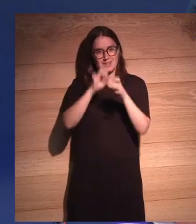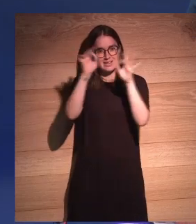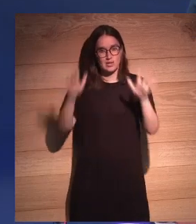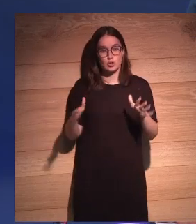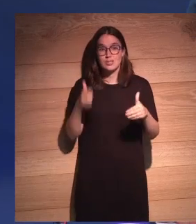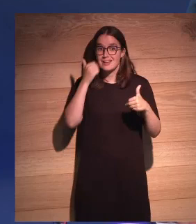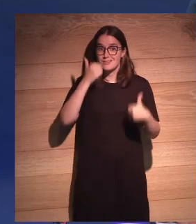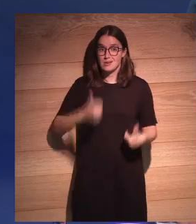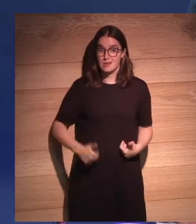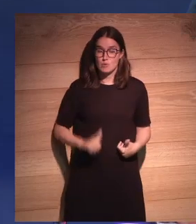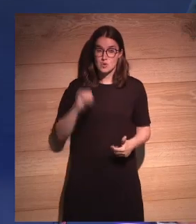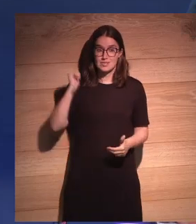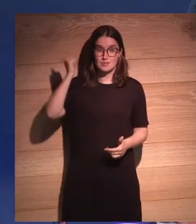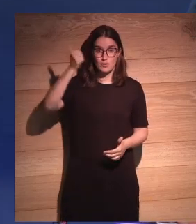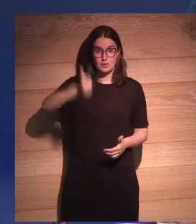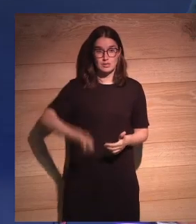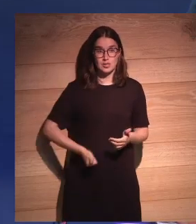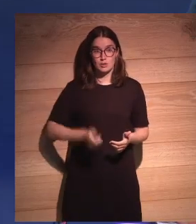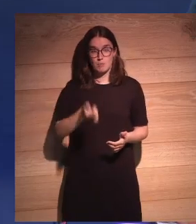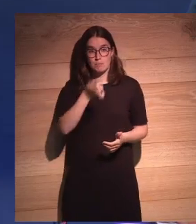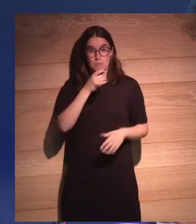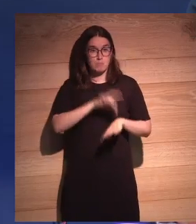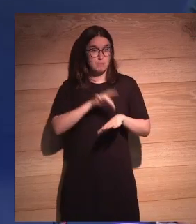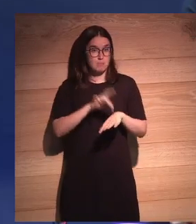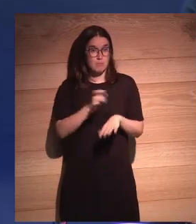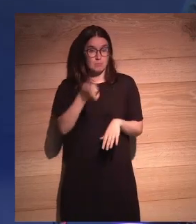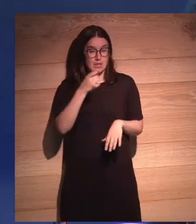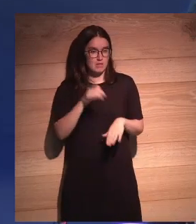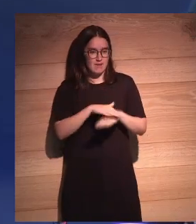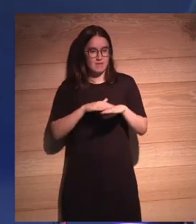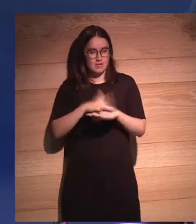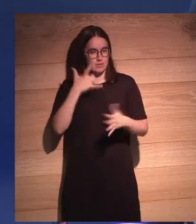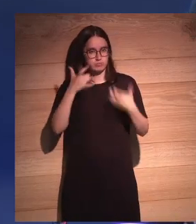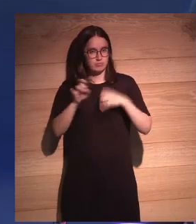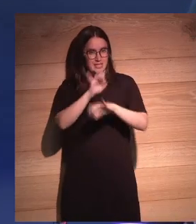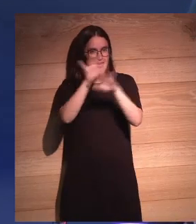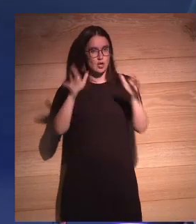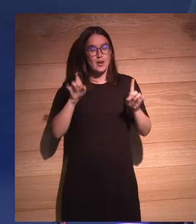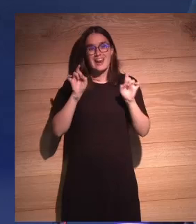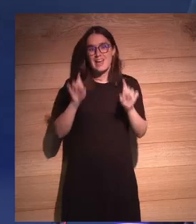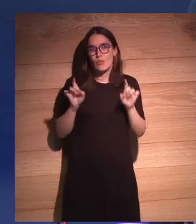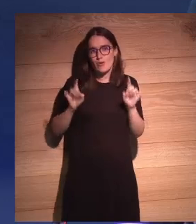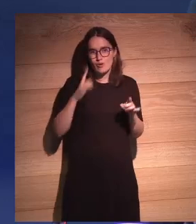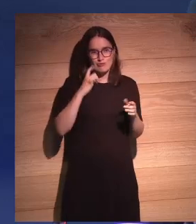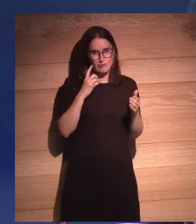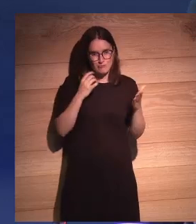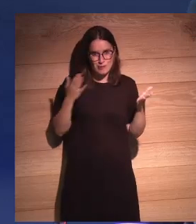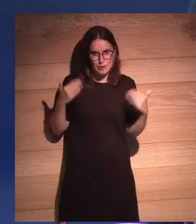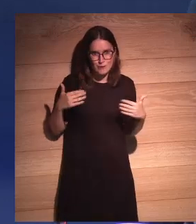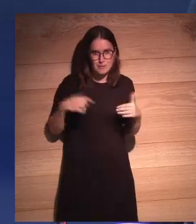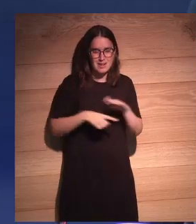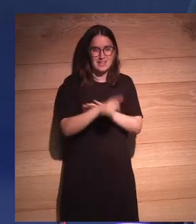la sanidad lleva muchísimos años haciendo medicina basada en la evidencia, la educación no está acostumbrada